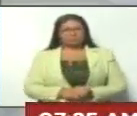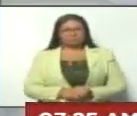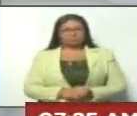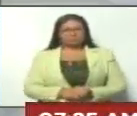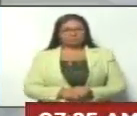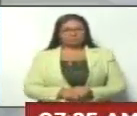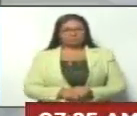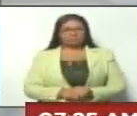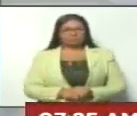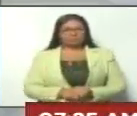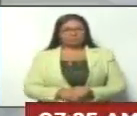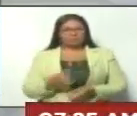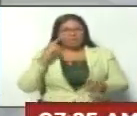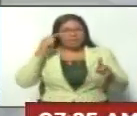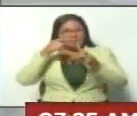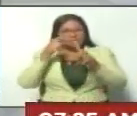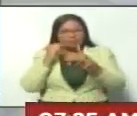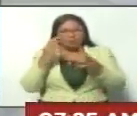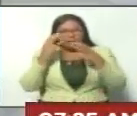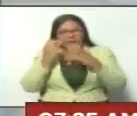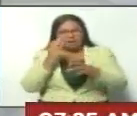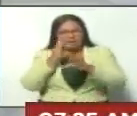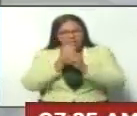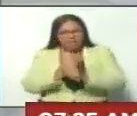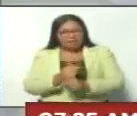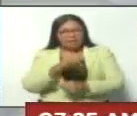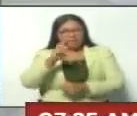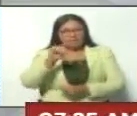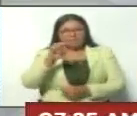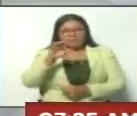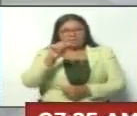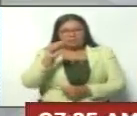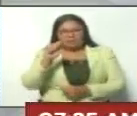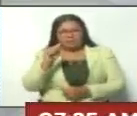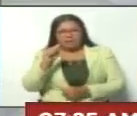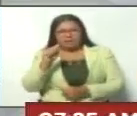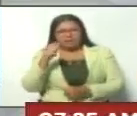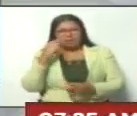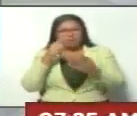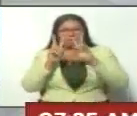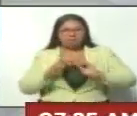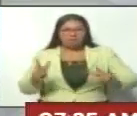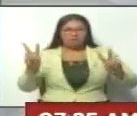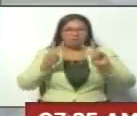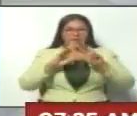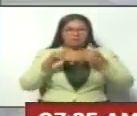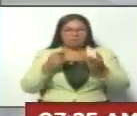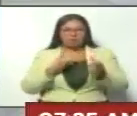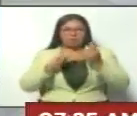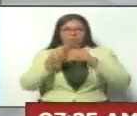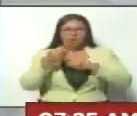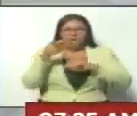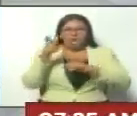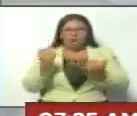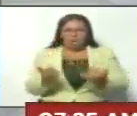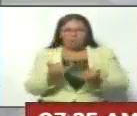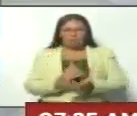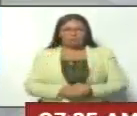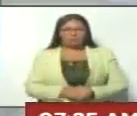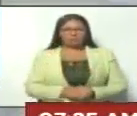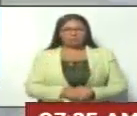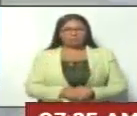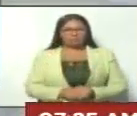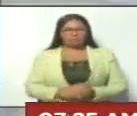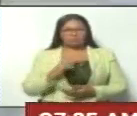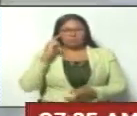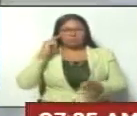Los creyentes de María Leonza la llenaron de significado, la llenaron de valor y se convirtió entonces en uno de